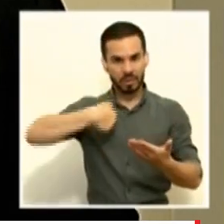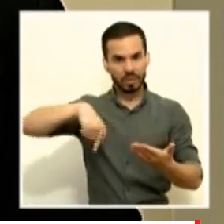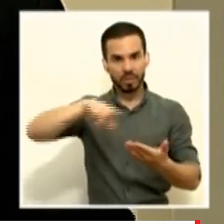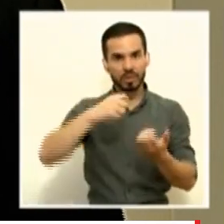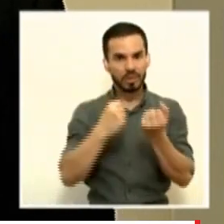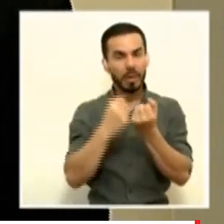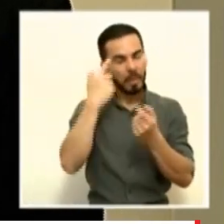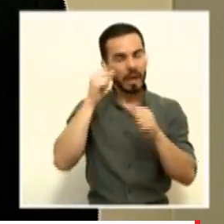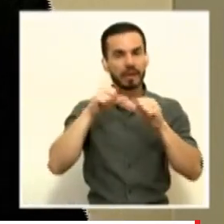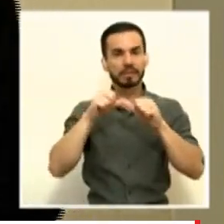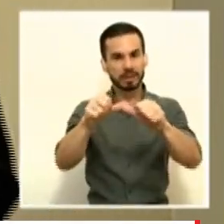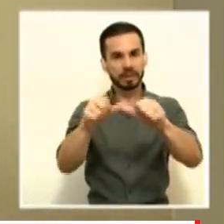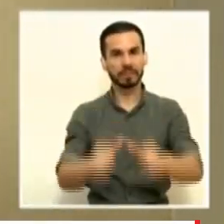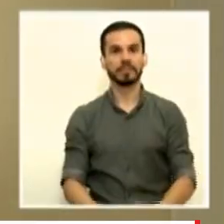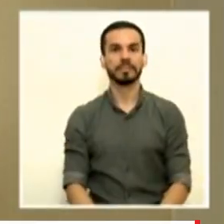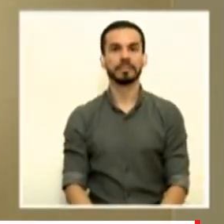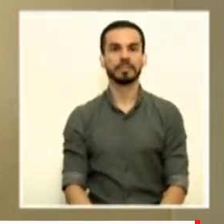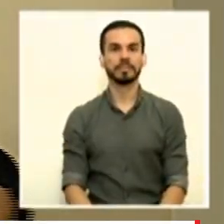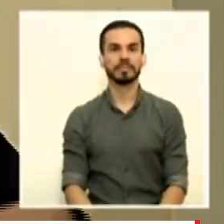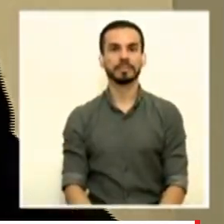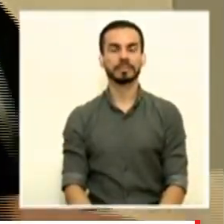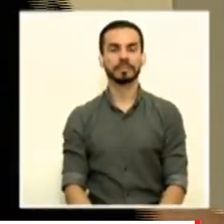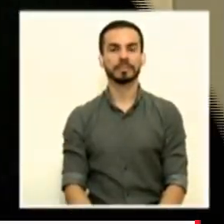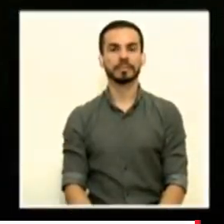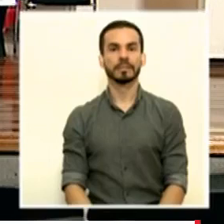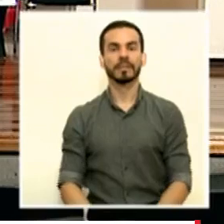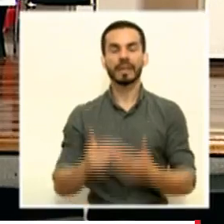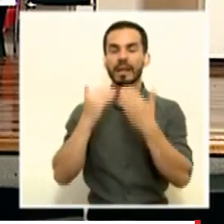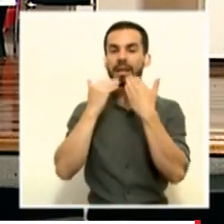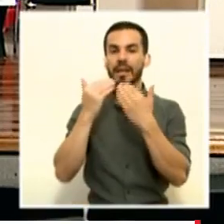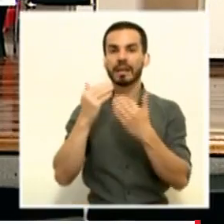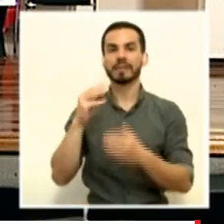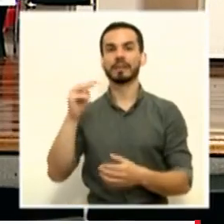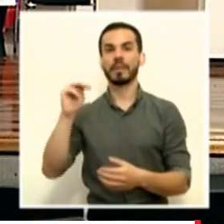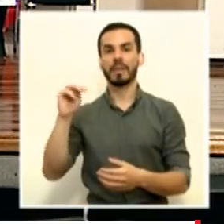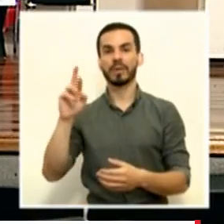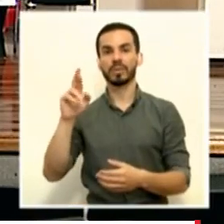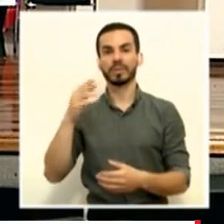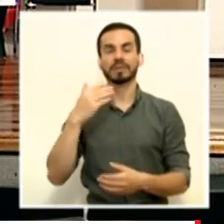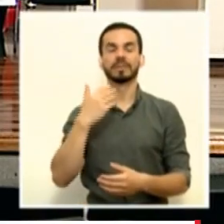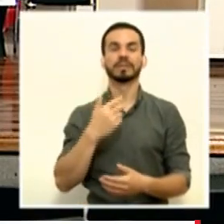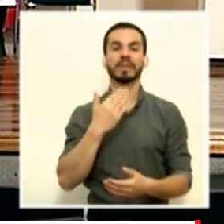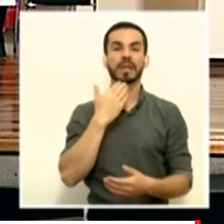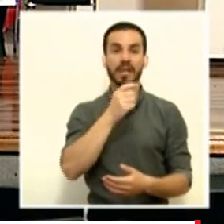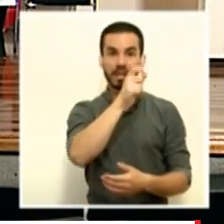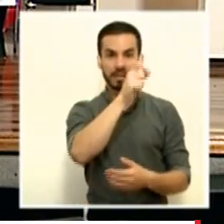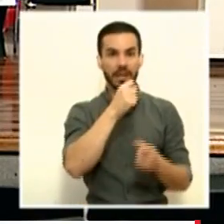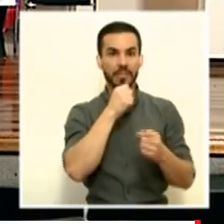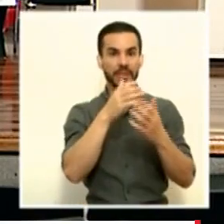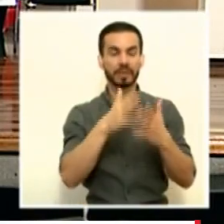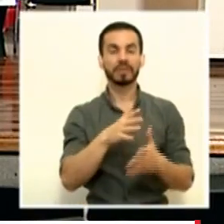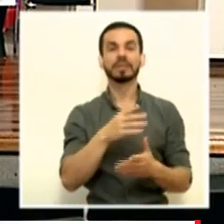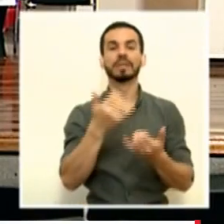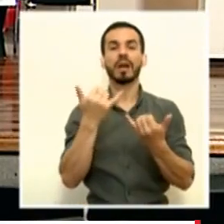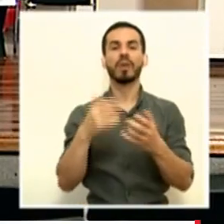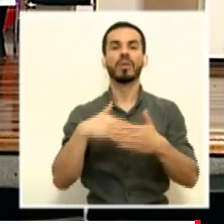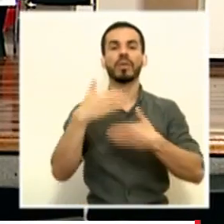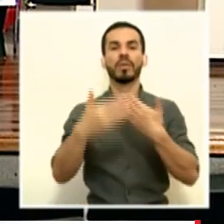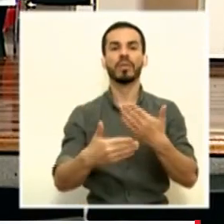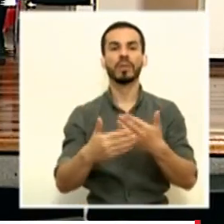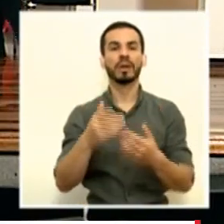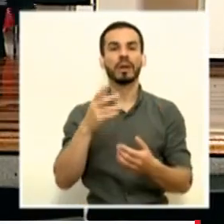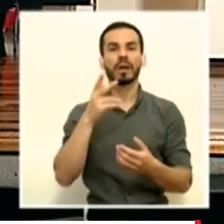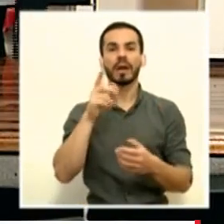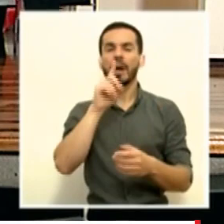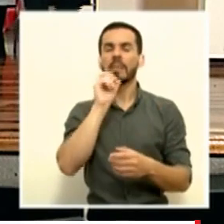para salir adelante. Muchísimas gracias, doctor María Luis. Muchas gracias a don Edgar Fonseca. A continuación vamos